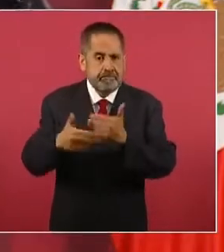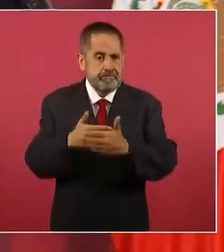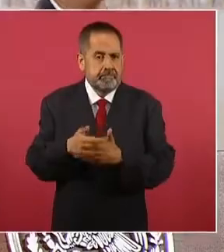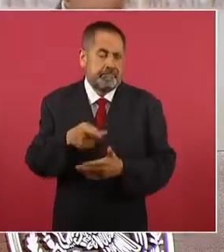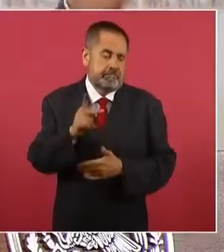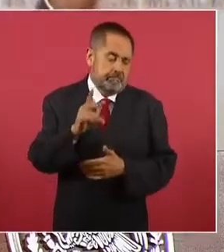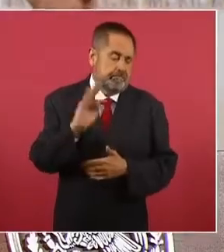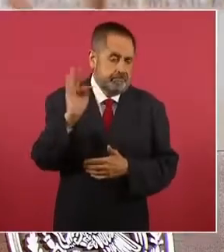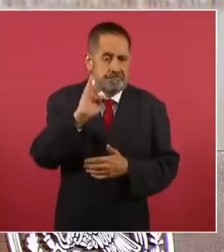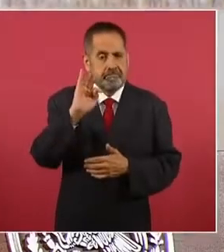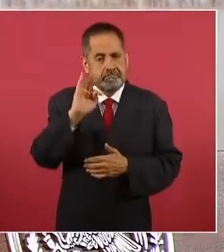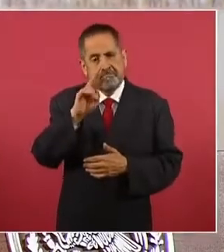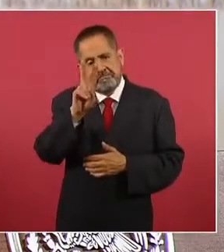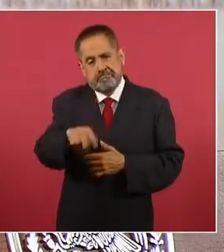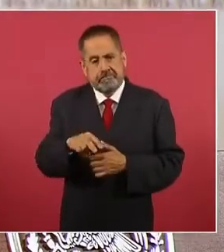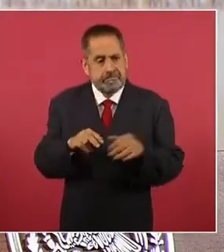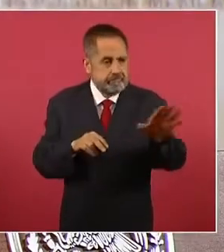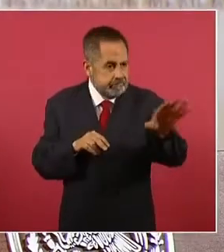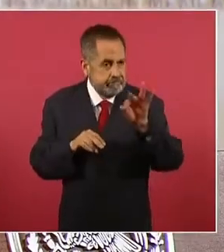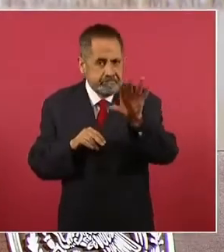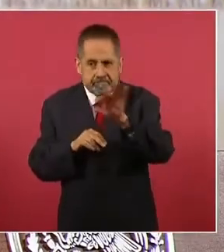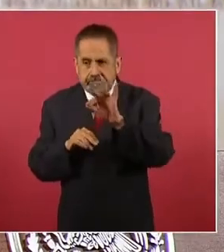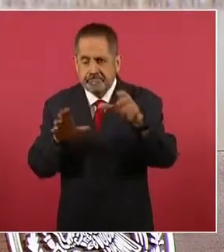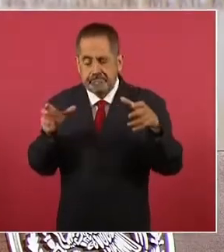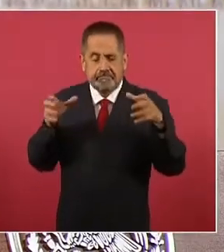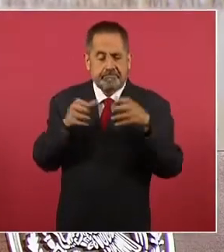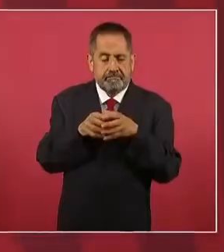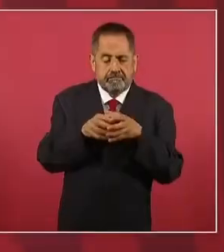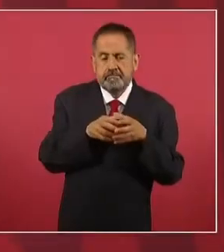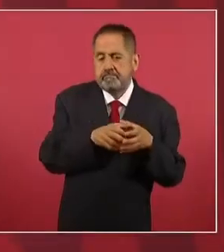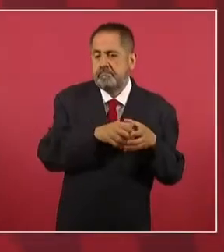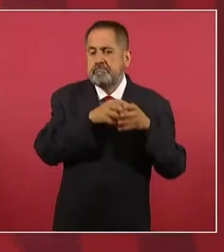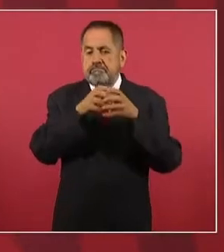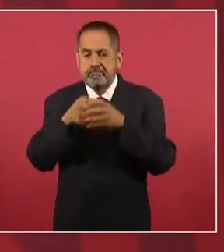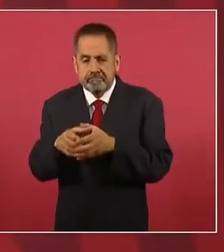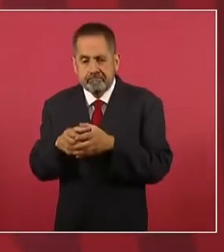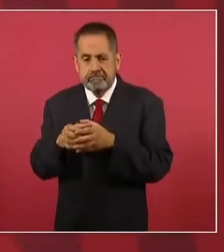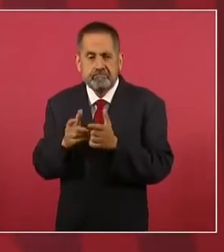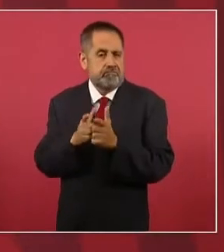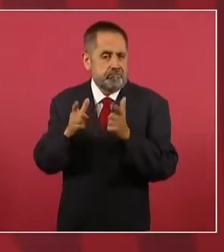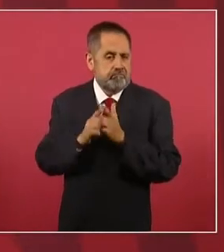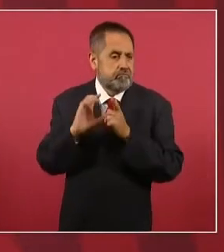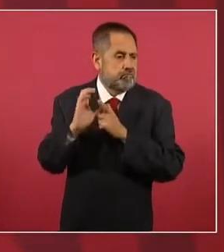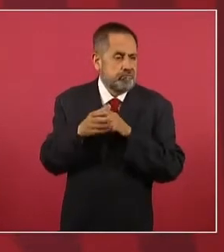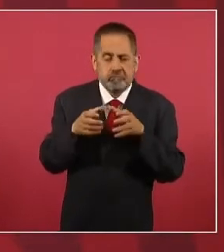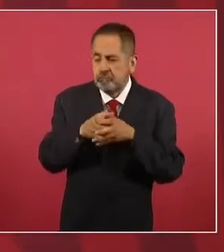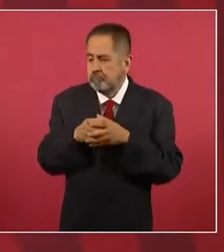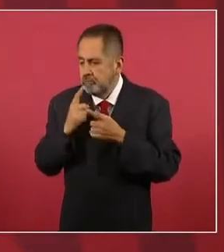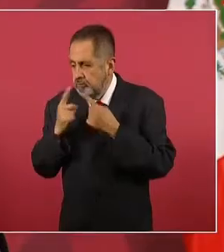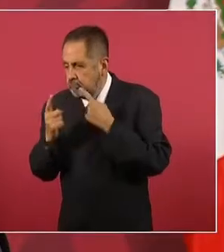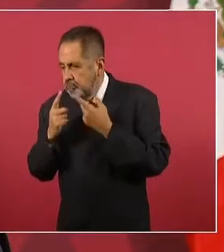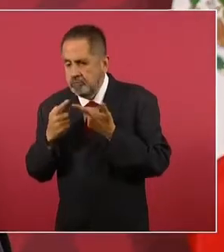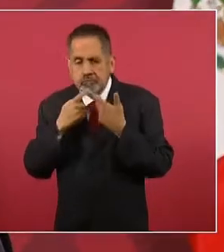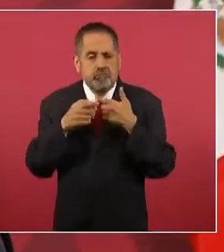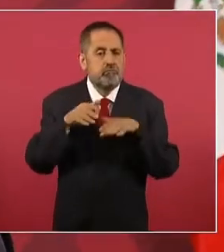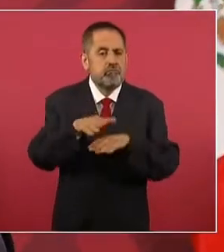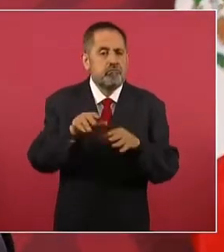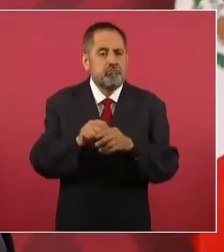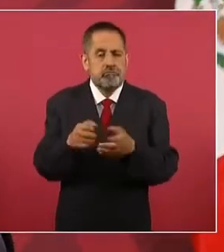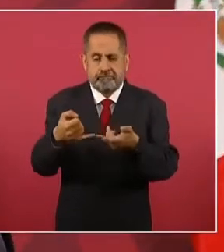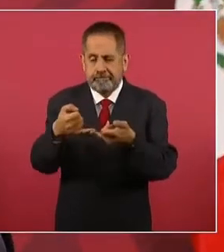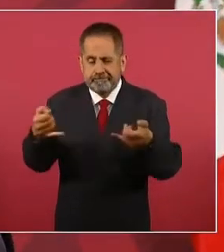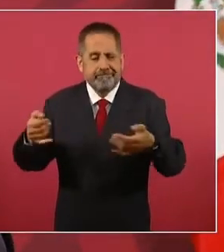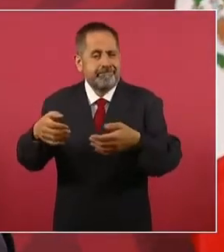bueno tener una comisión para atender problemas de límites,